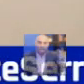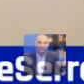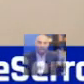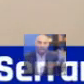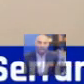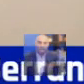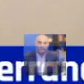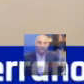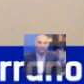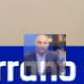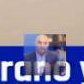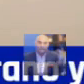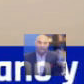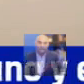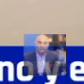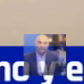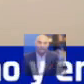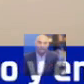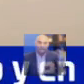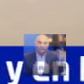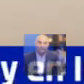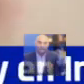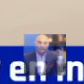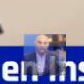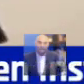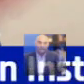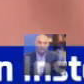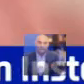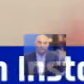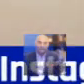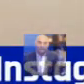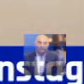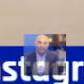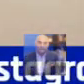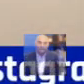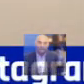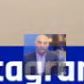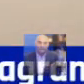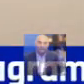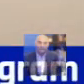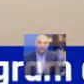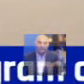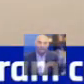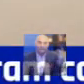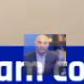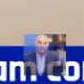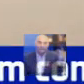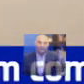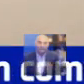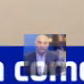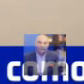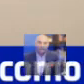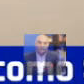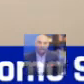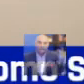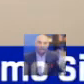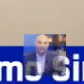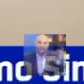que yo considero que Mario Amparo Cázar, Leonardo Curcio, que son